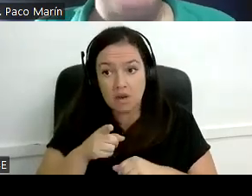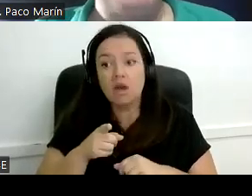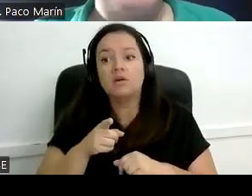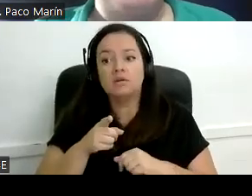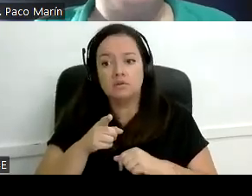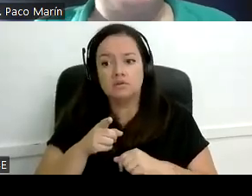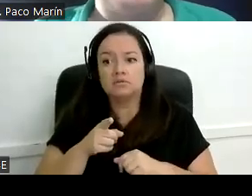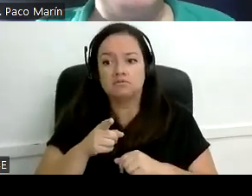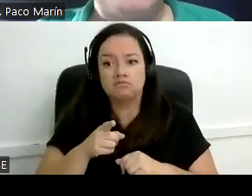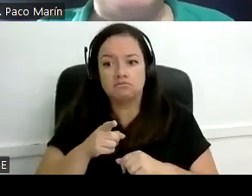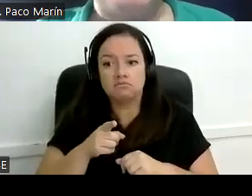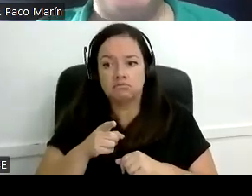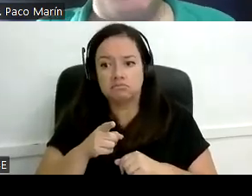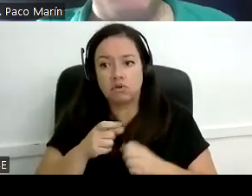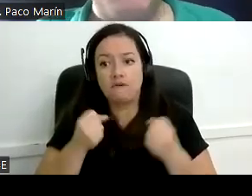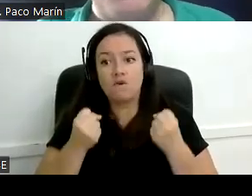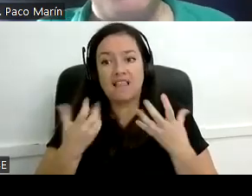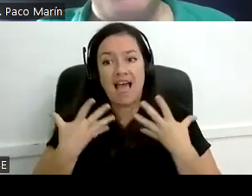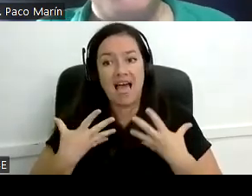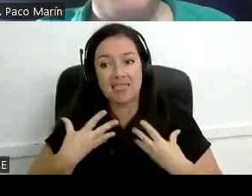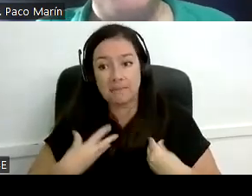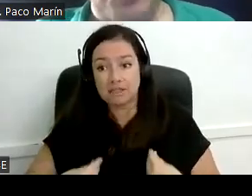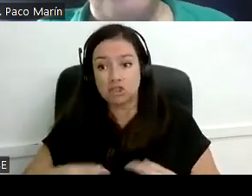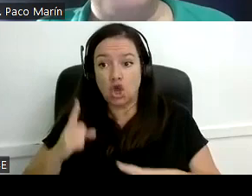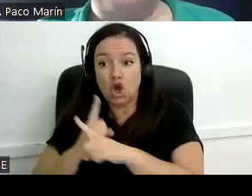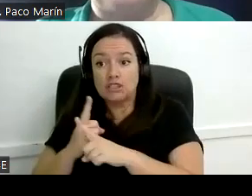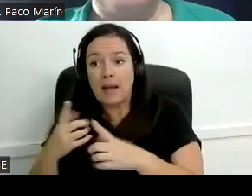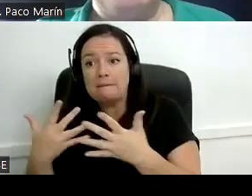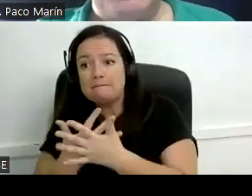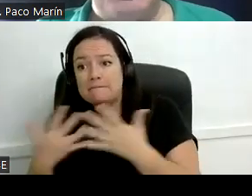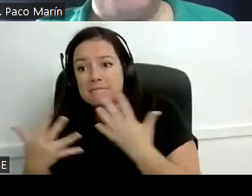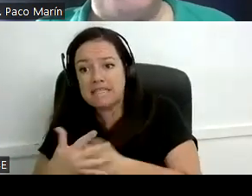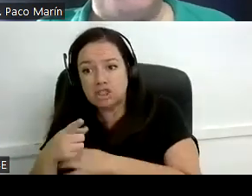noradrenalina. Es un antidepresivo mixto en ese sentido, toca dos